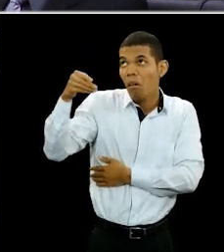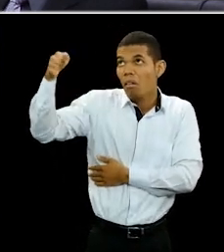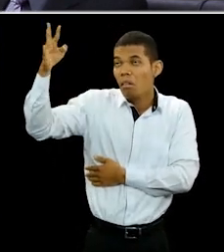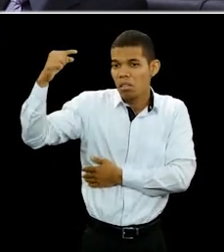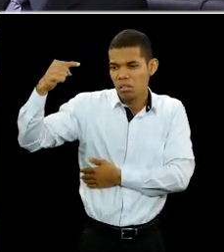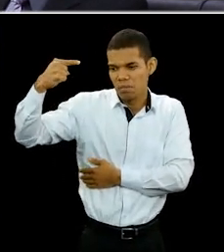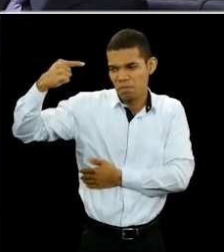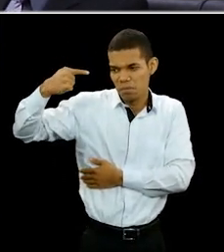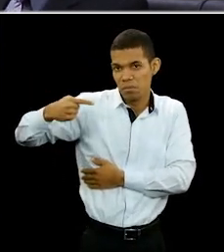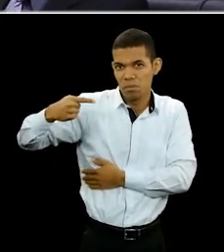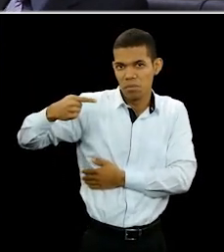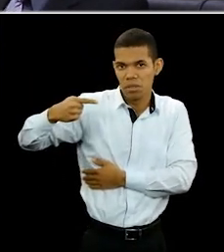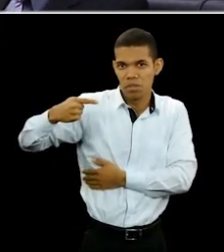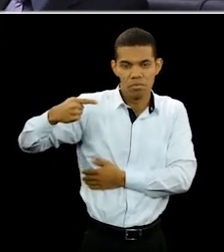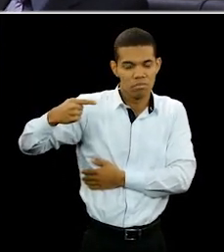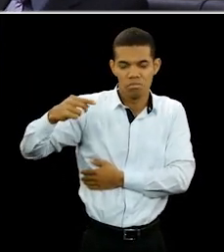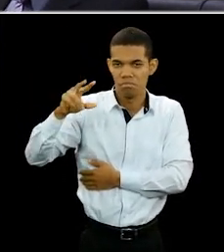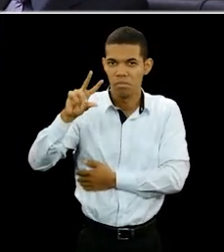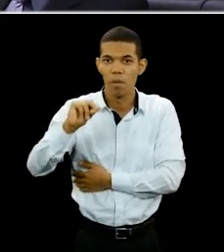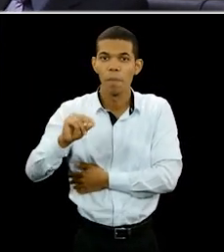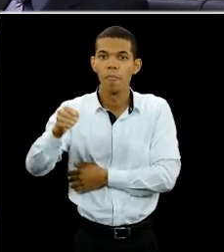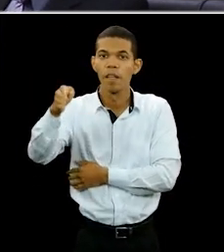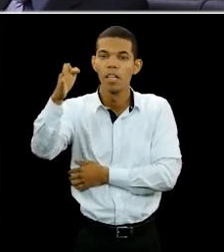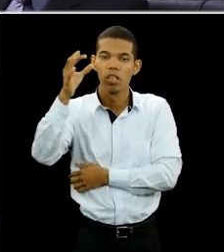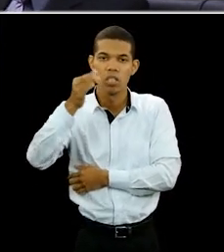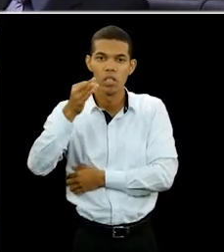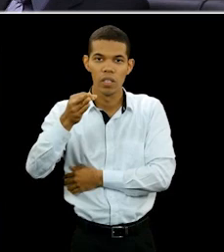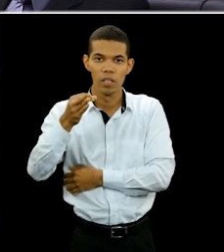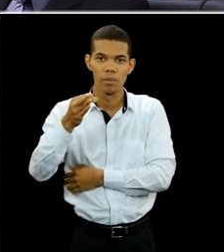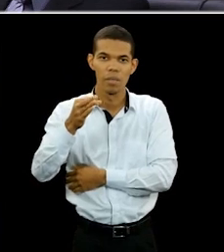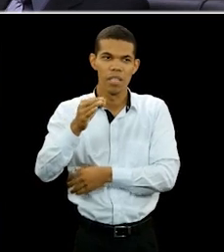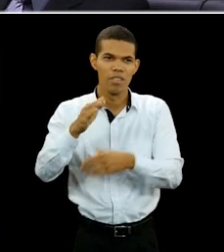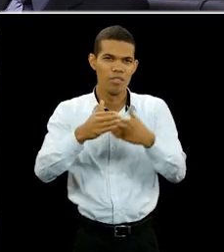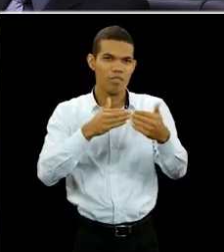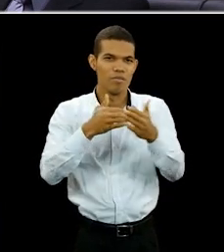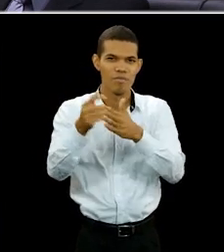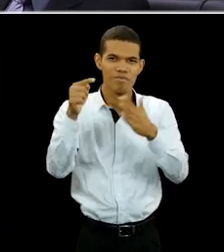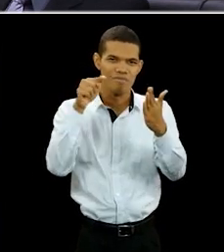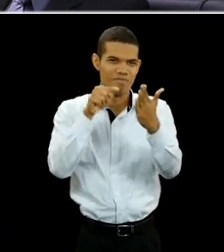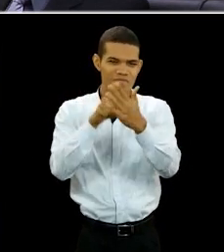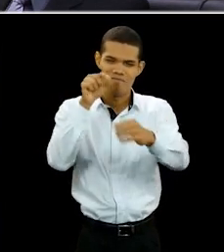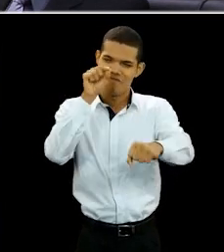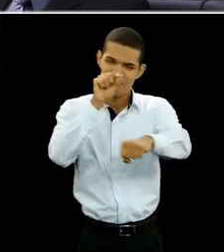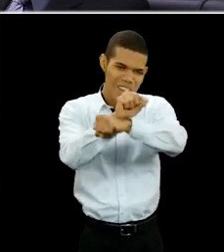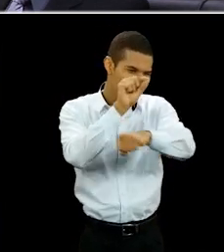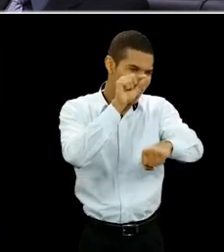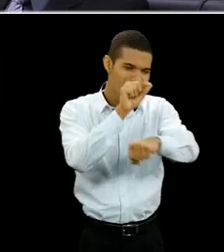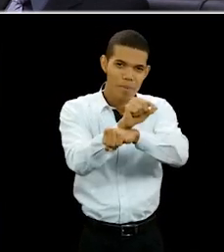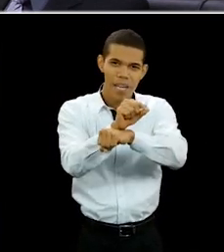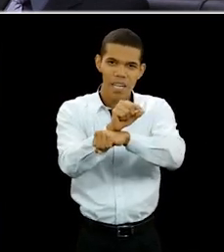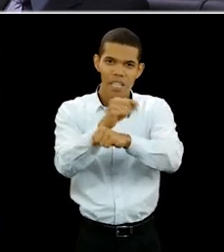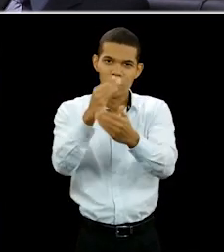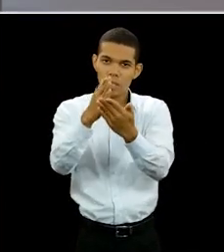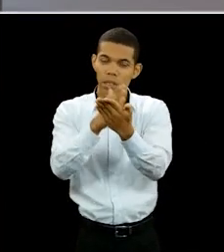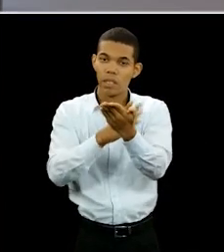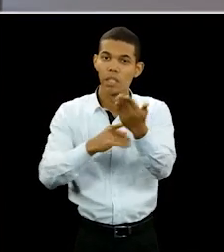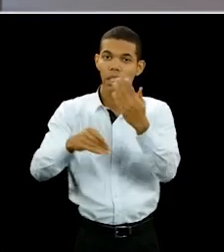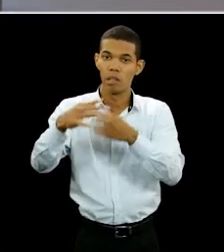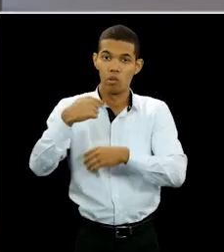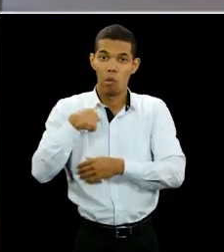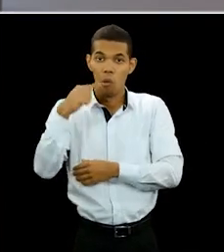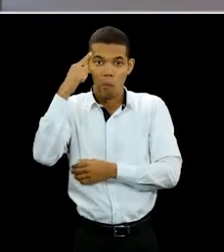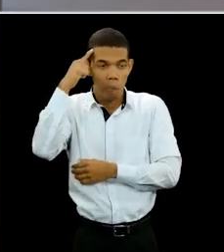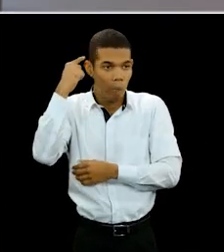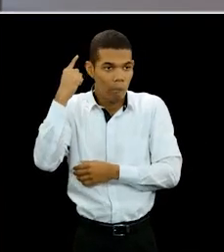en nuestro corazón A pesar de las circunstancias a pesar de las situaciones difíciles los planes de Dios aunque no los podamos comprender pastor